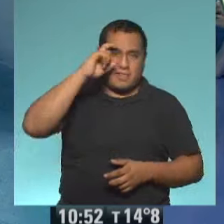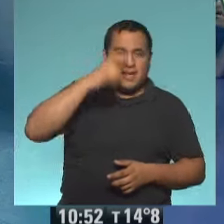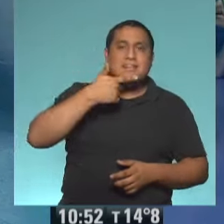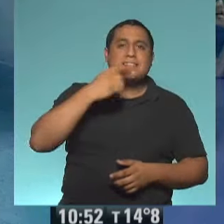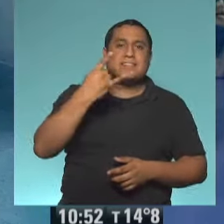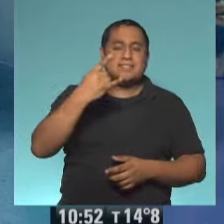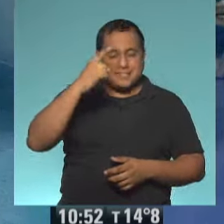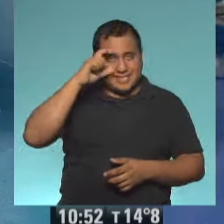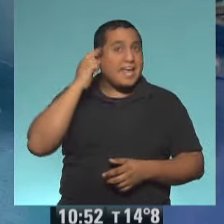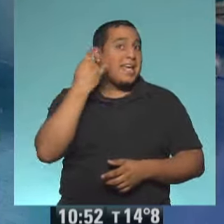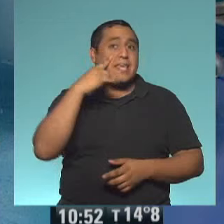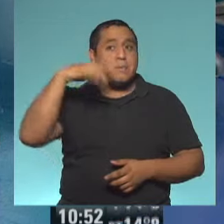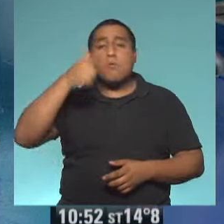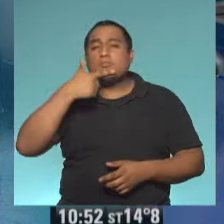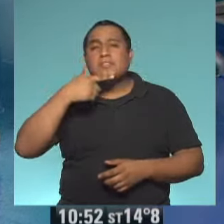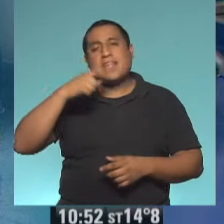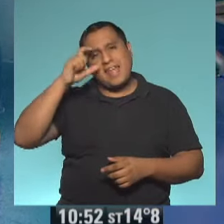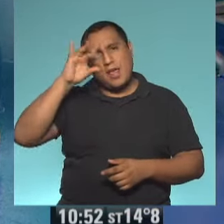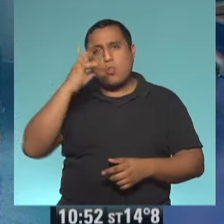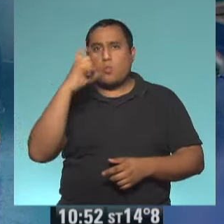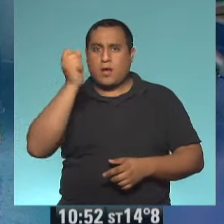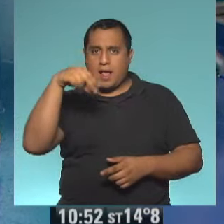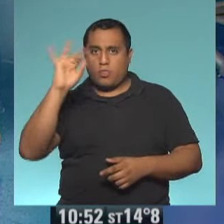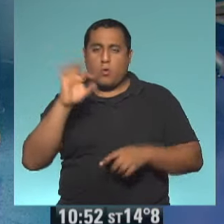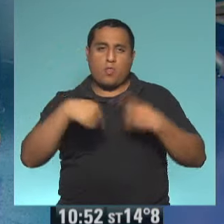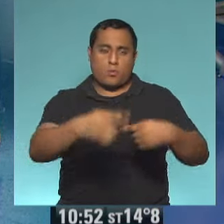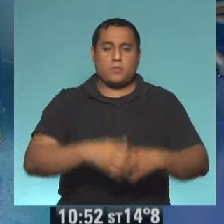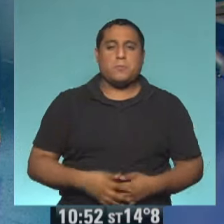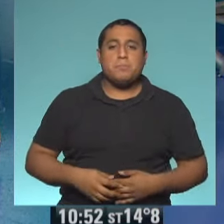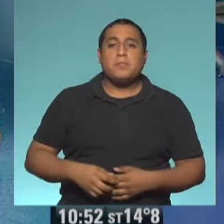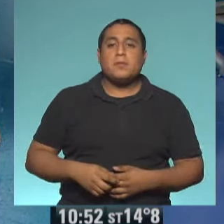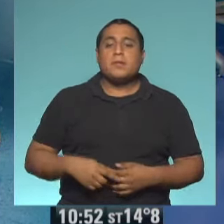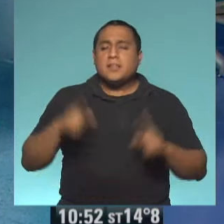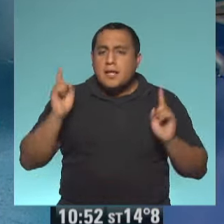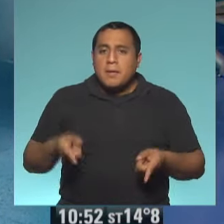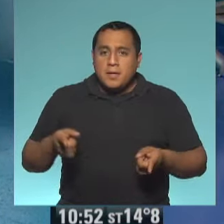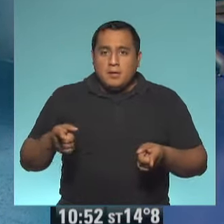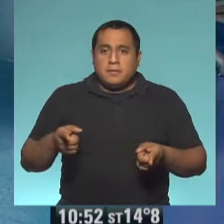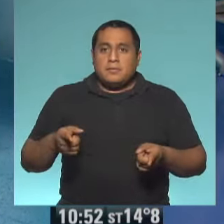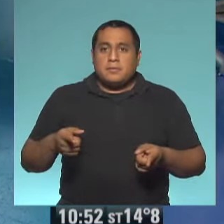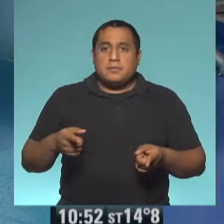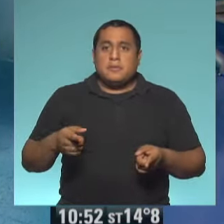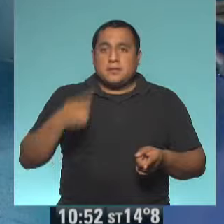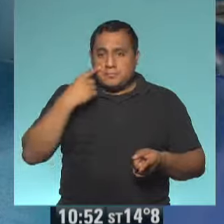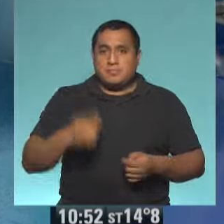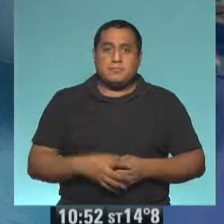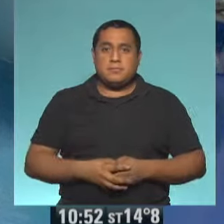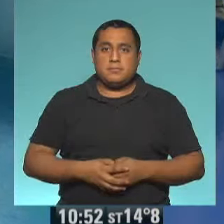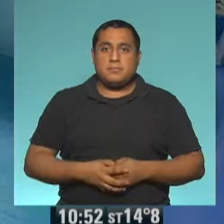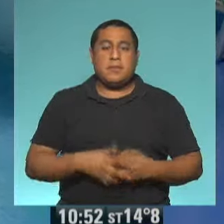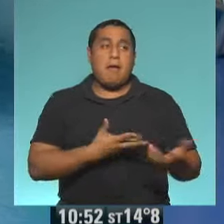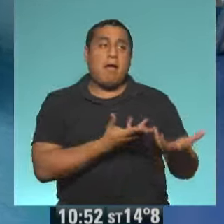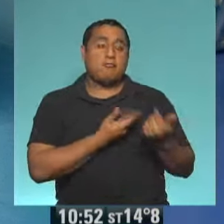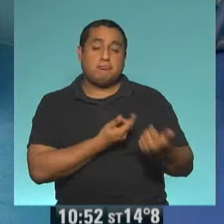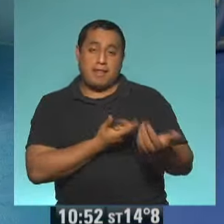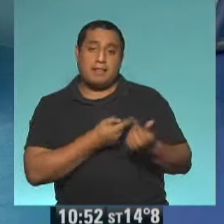estas letras, podemos ir pegando por acá. Y también tenemos... Para recortar, acá mi